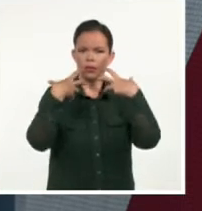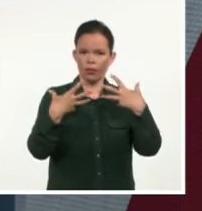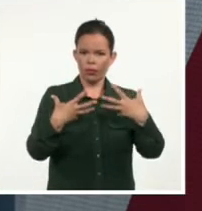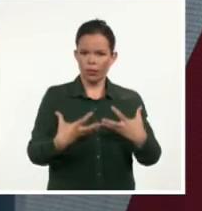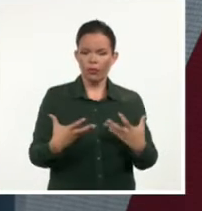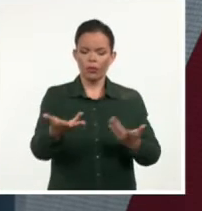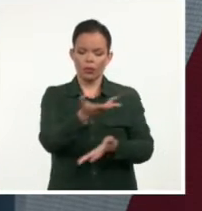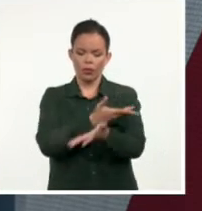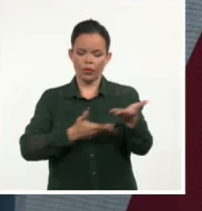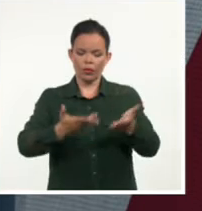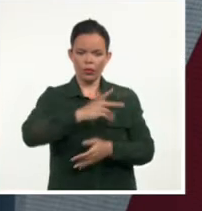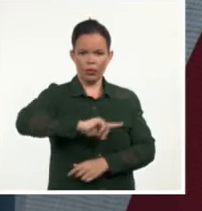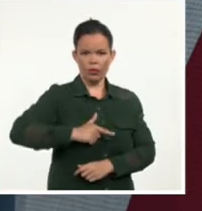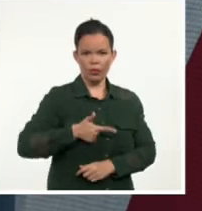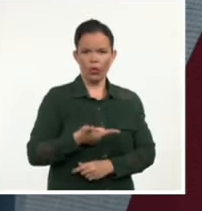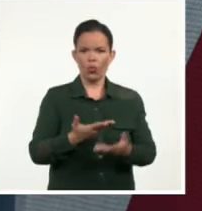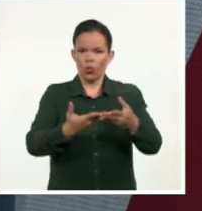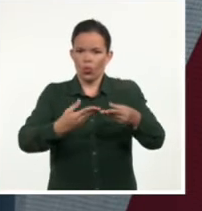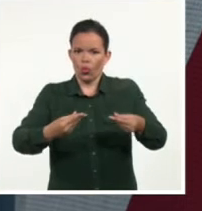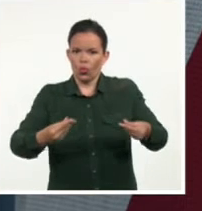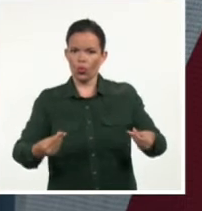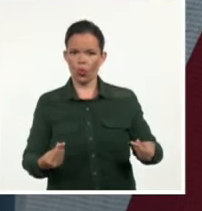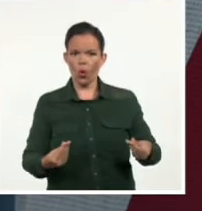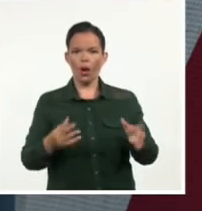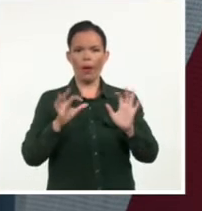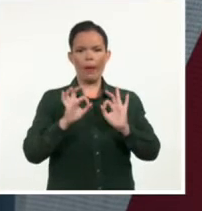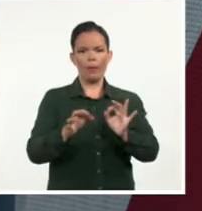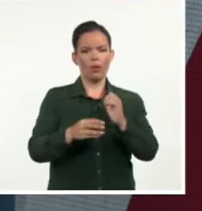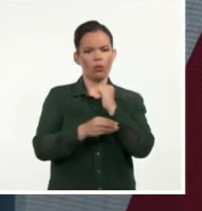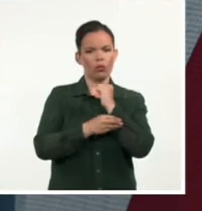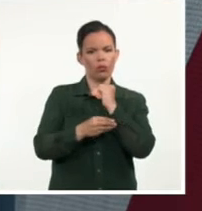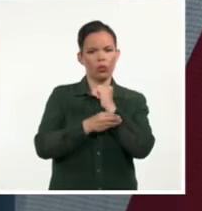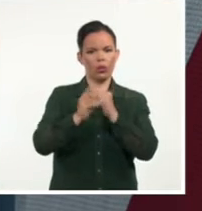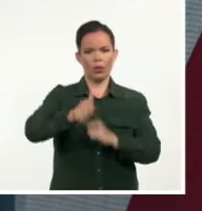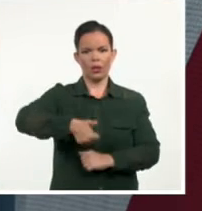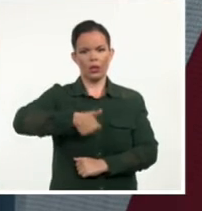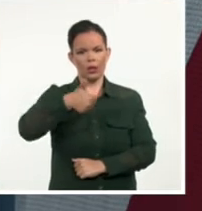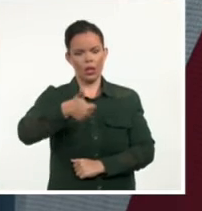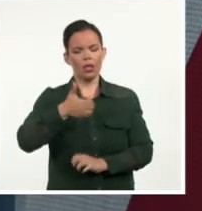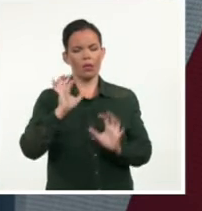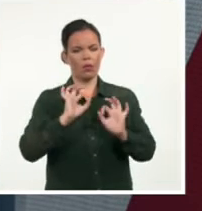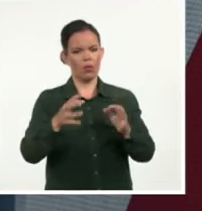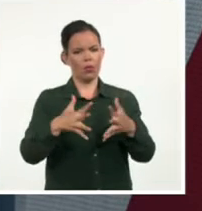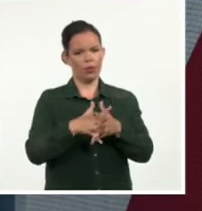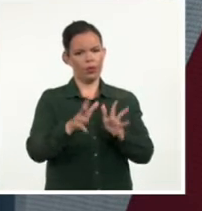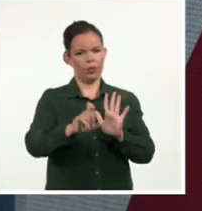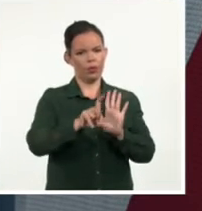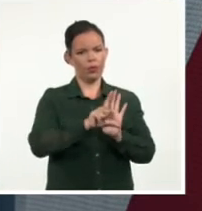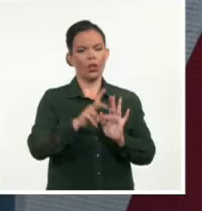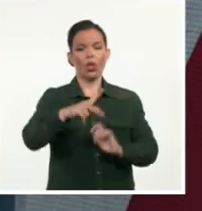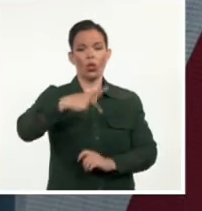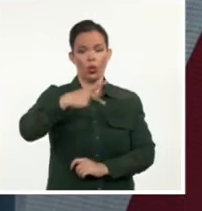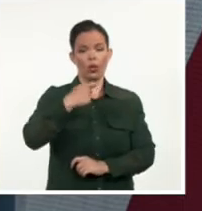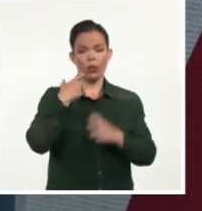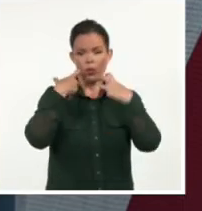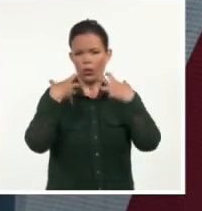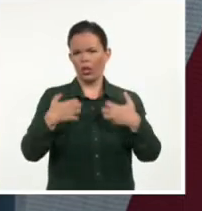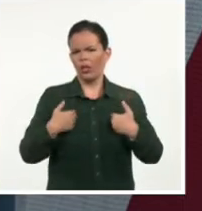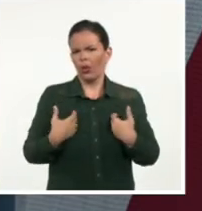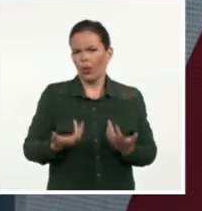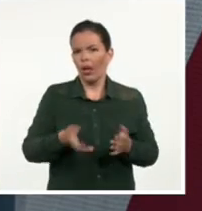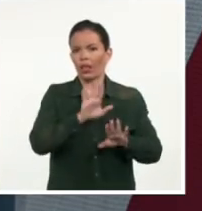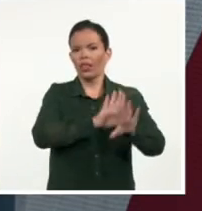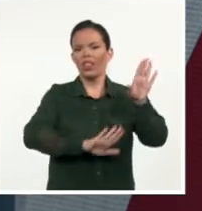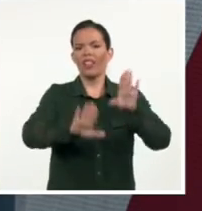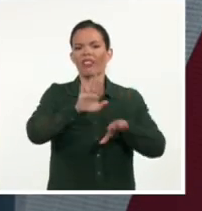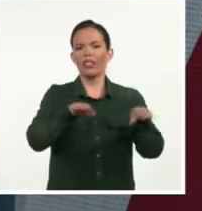y suaviza el sistema presidencialista al reforzar el poder legislativo. Dos pilares fundamentales del nuevo texto son la defensa de la